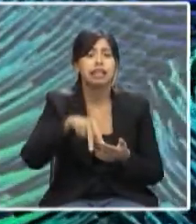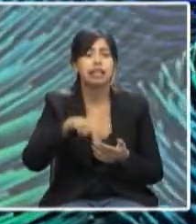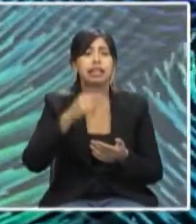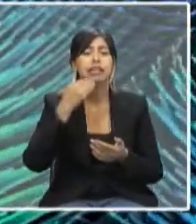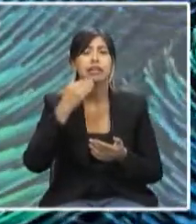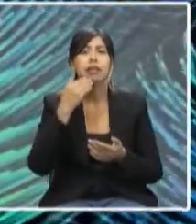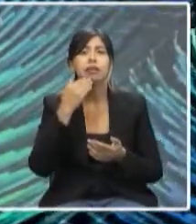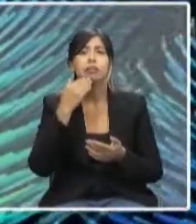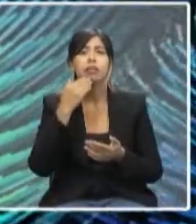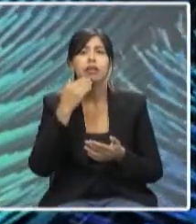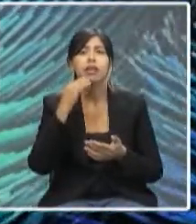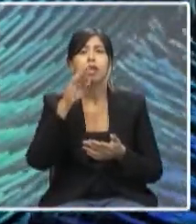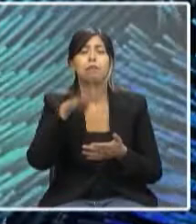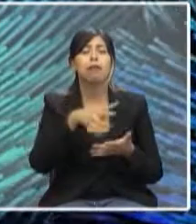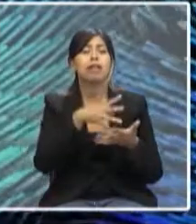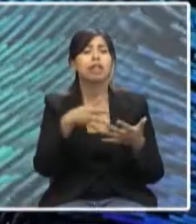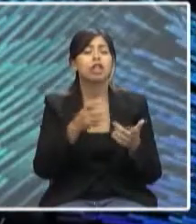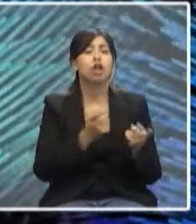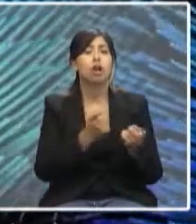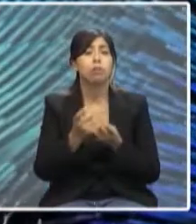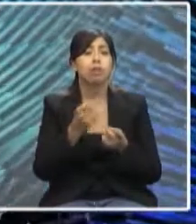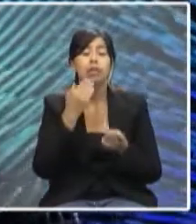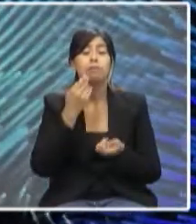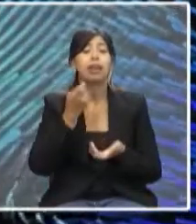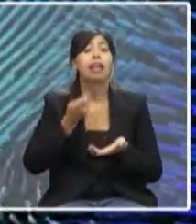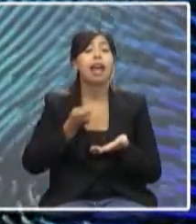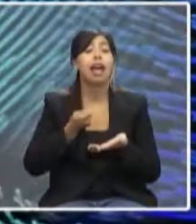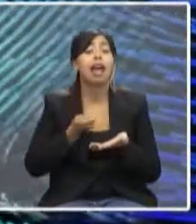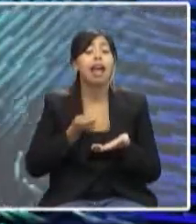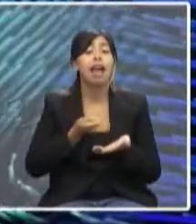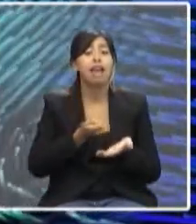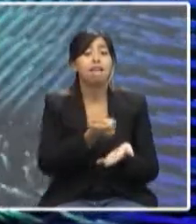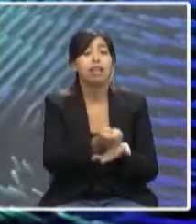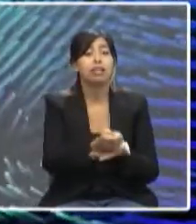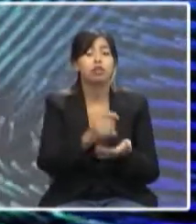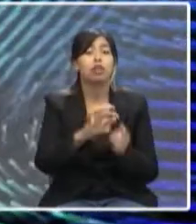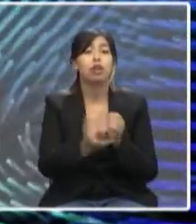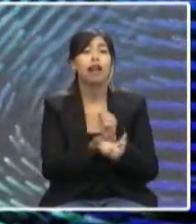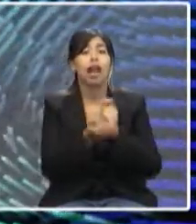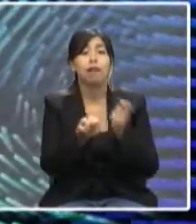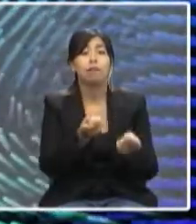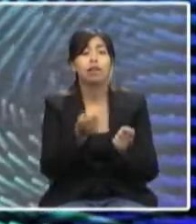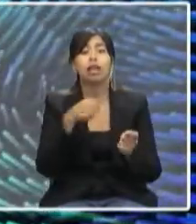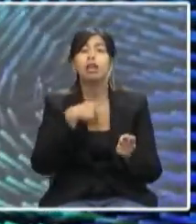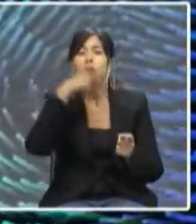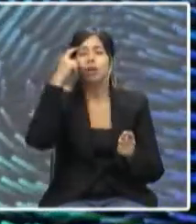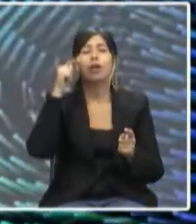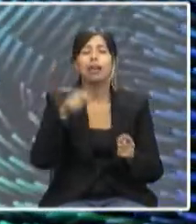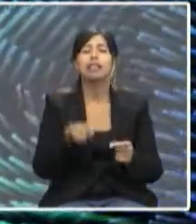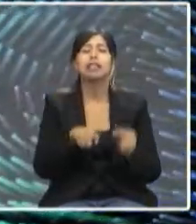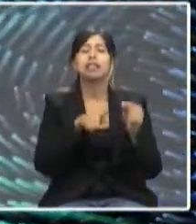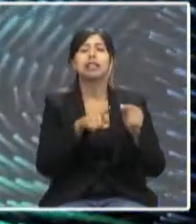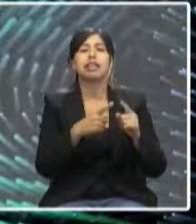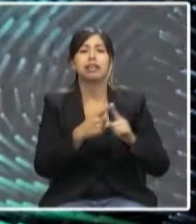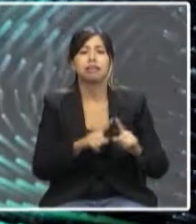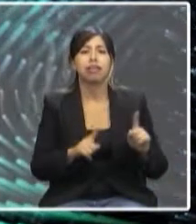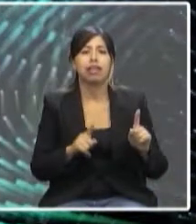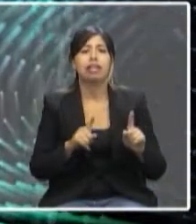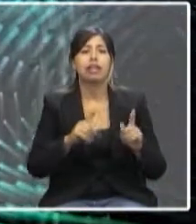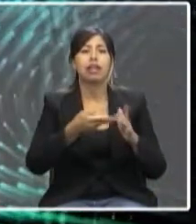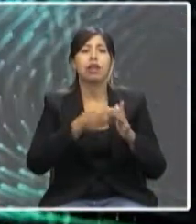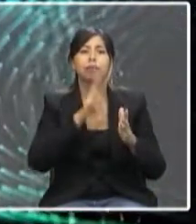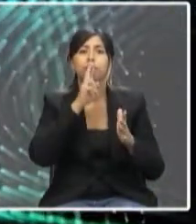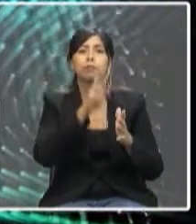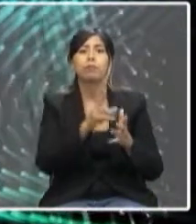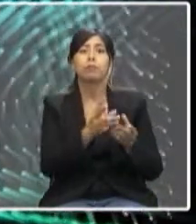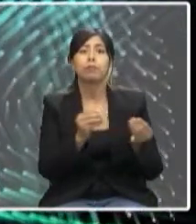a inversión de capital, que es, yo creo, el elemento diferenciador de las soluciones de mujeres